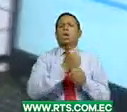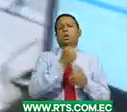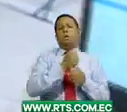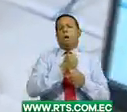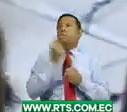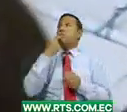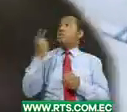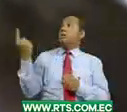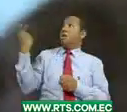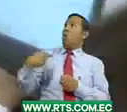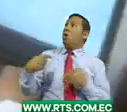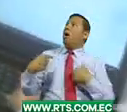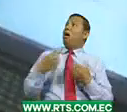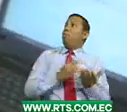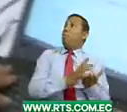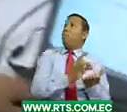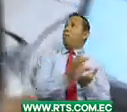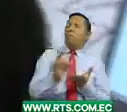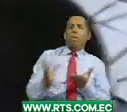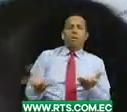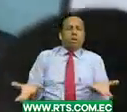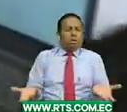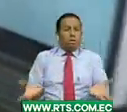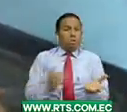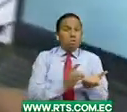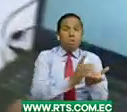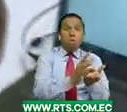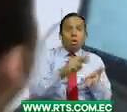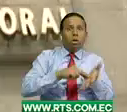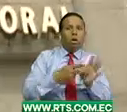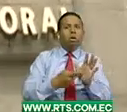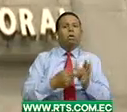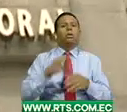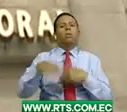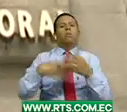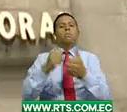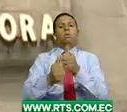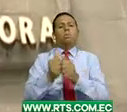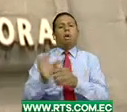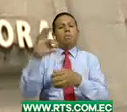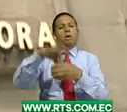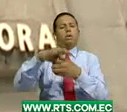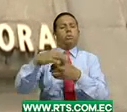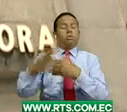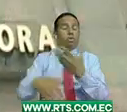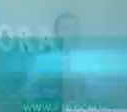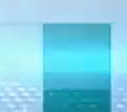desvinculado, aseguró, podría poner en riesgo las elecciones presidenciales. Informó Javier Rosero.